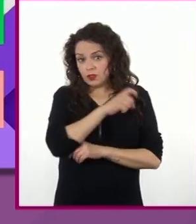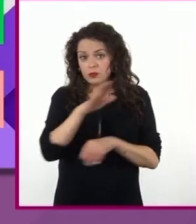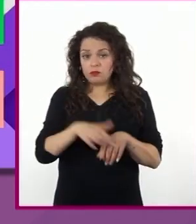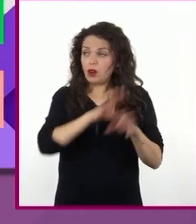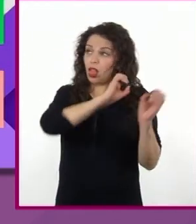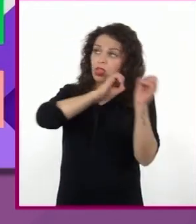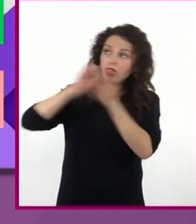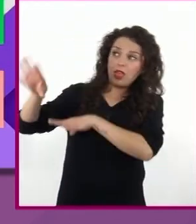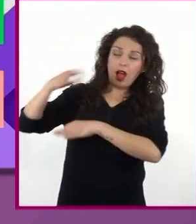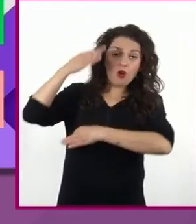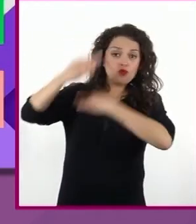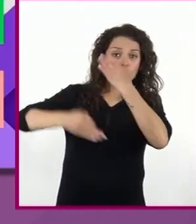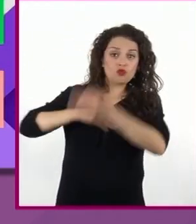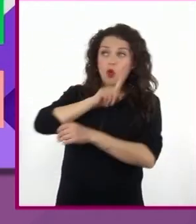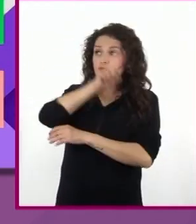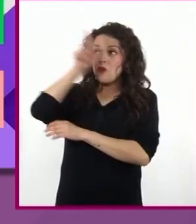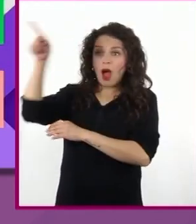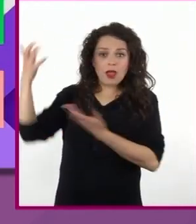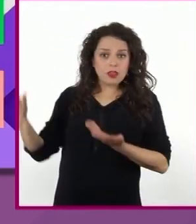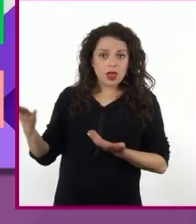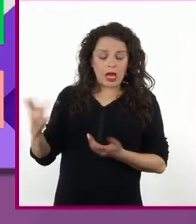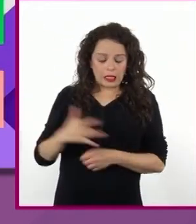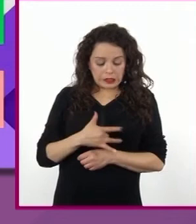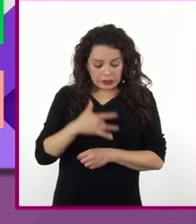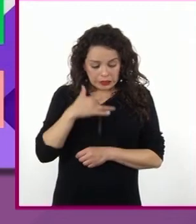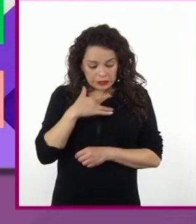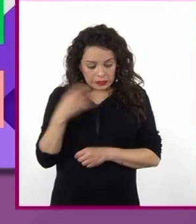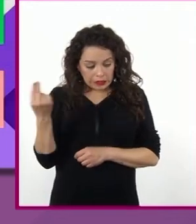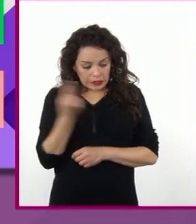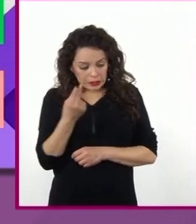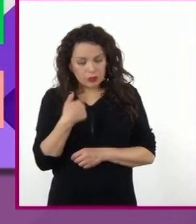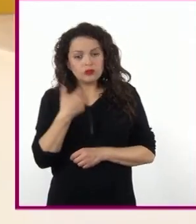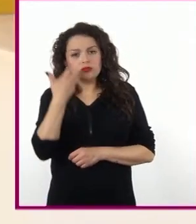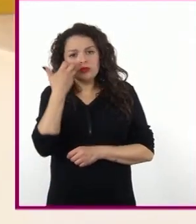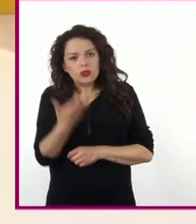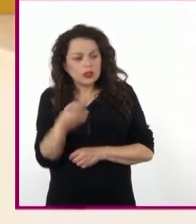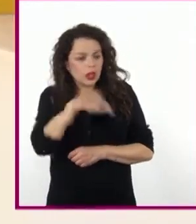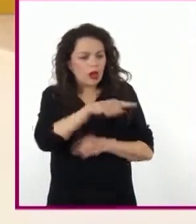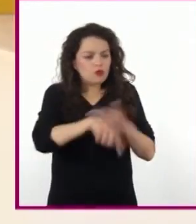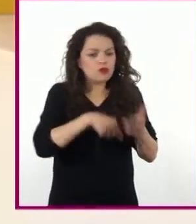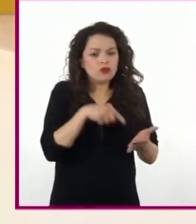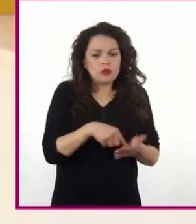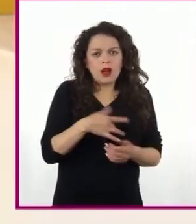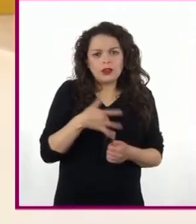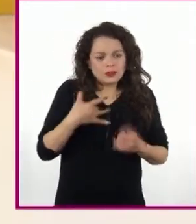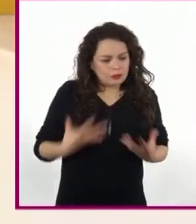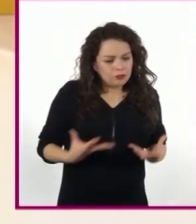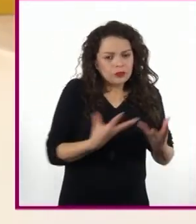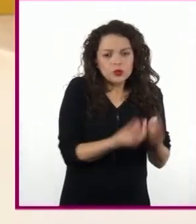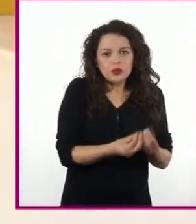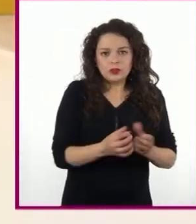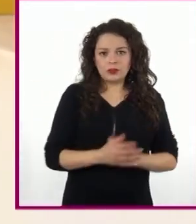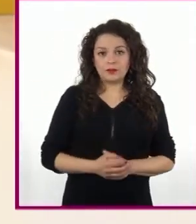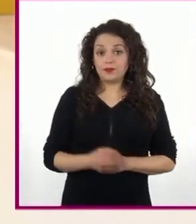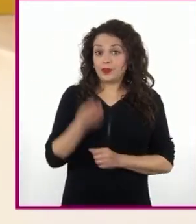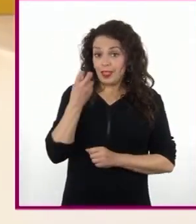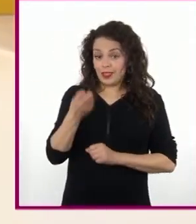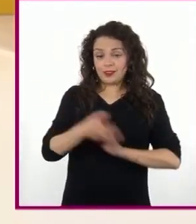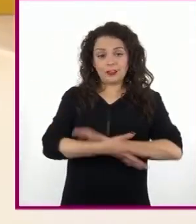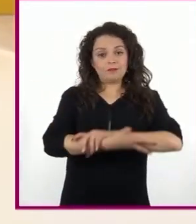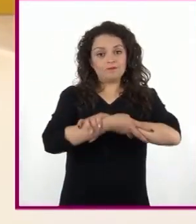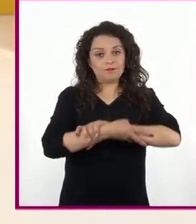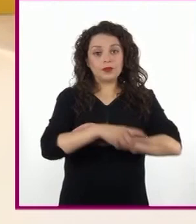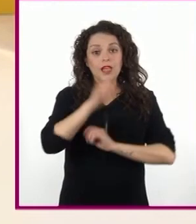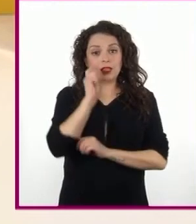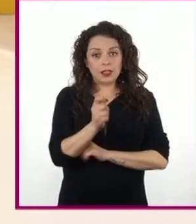todo y comprender la necesidad de sentirse parte de un lugar. En este sentido, la solidaridad consiste